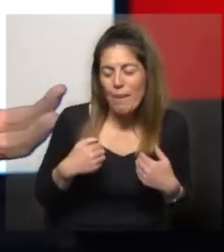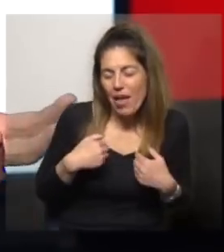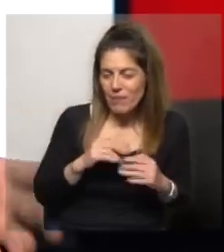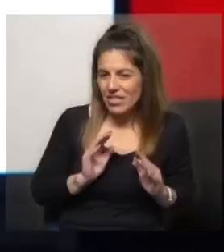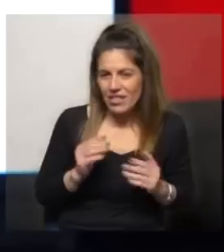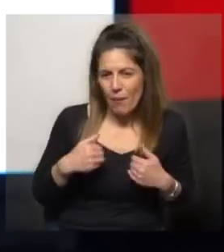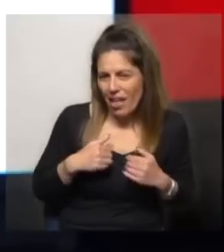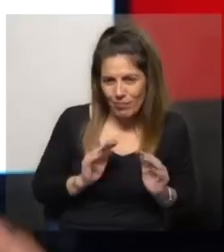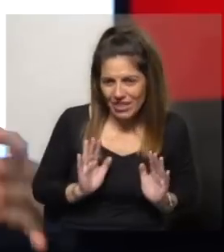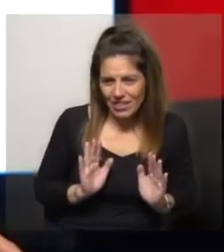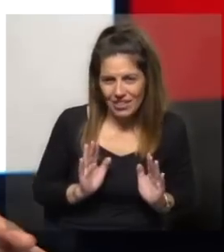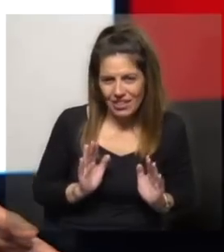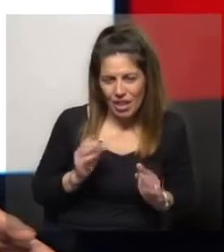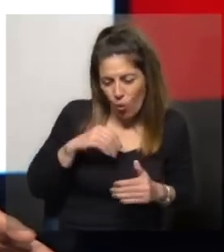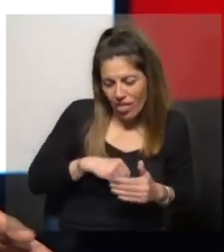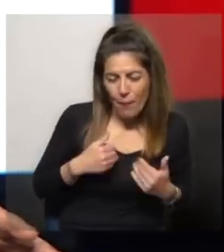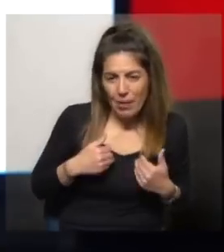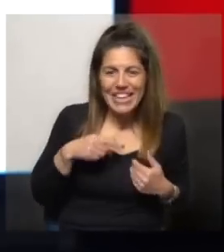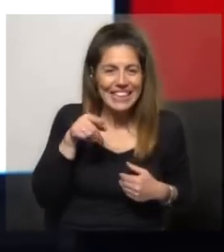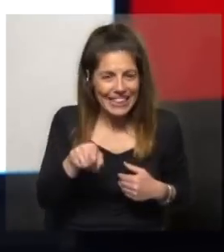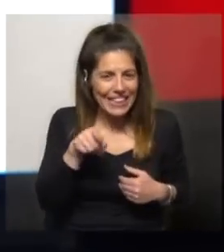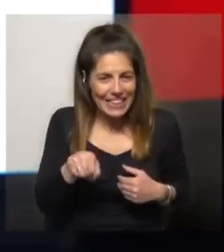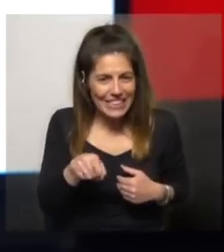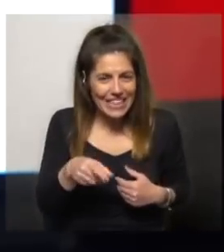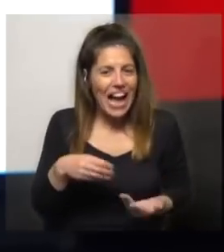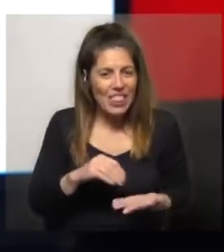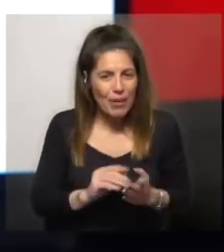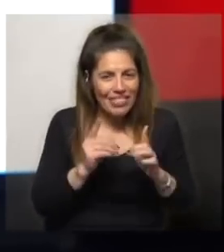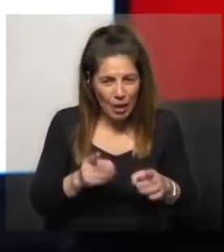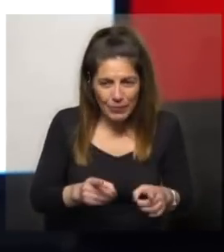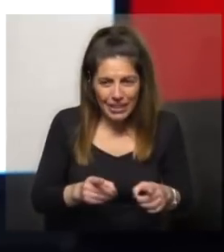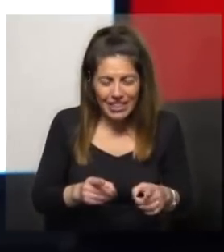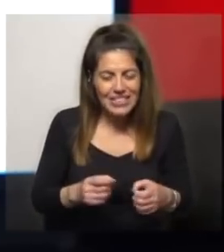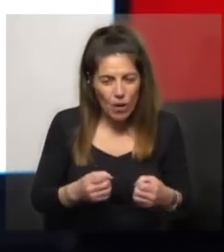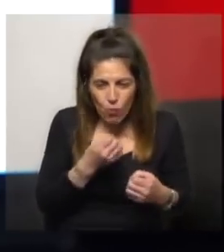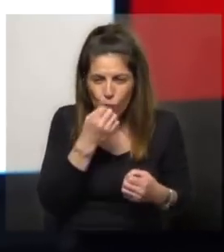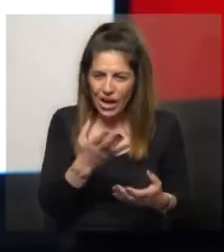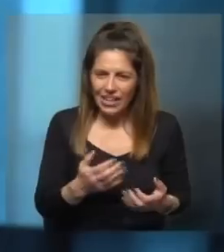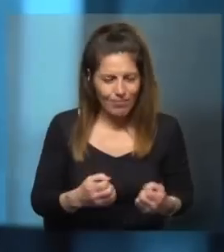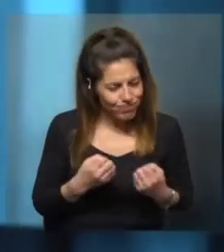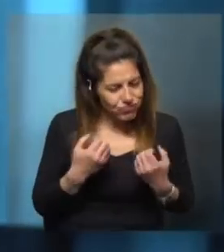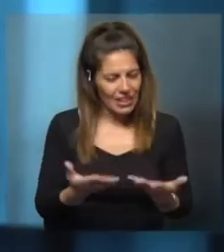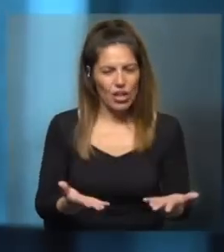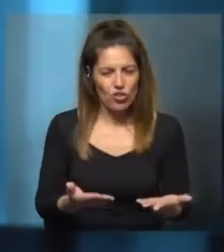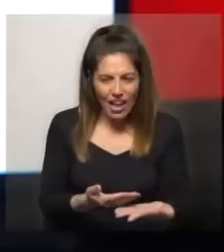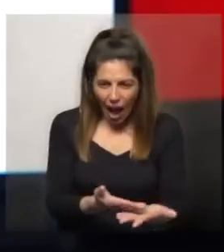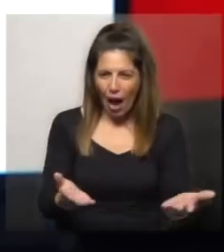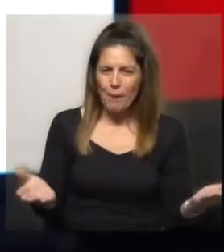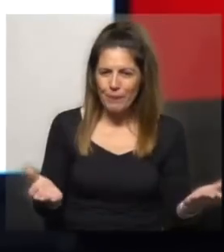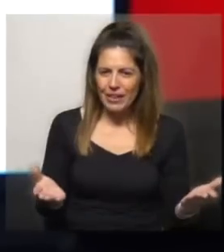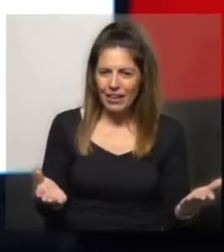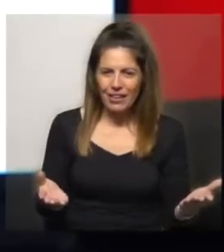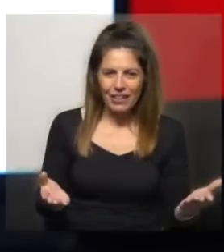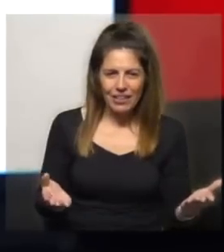mí y Ana es además de todo De verdad es muy generosa en ese sentido Yo creo que